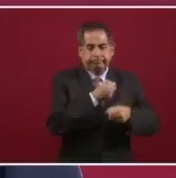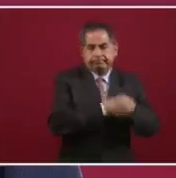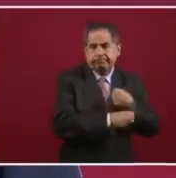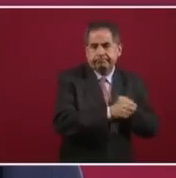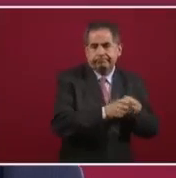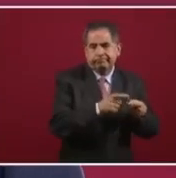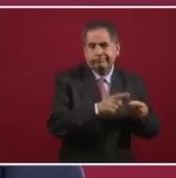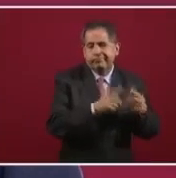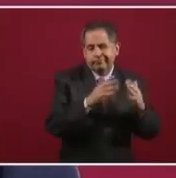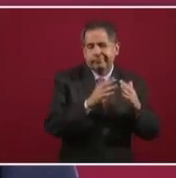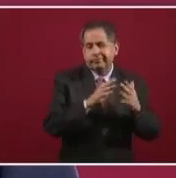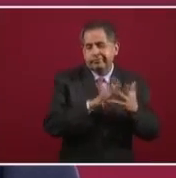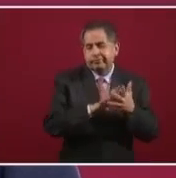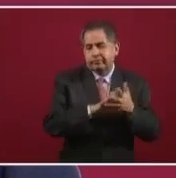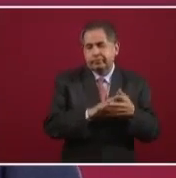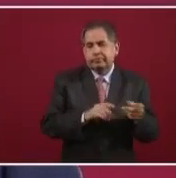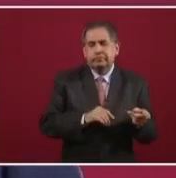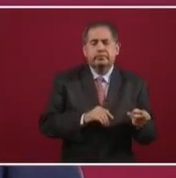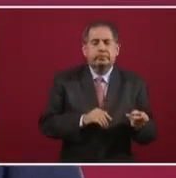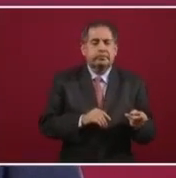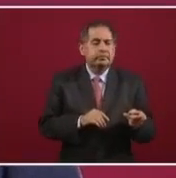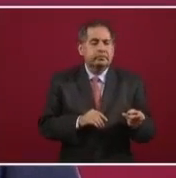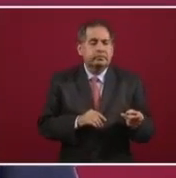de la cárcel.